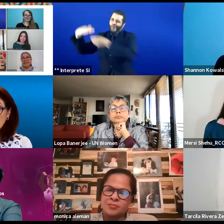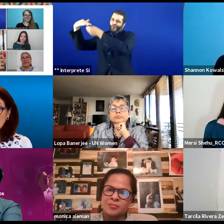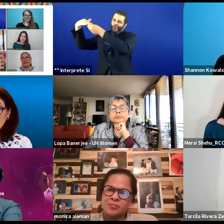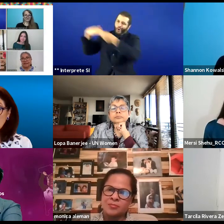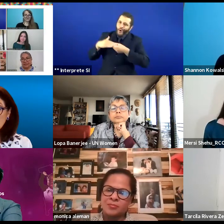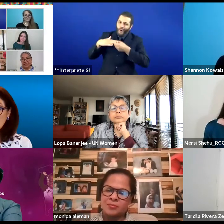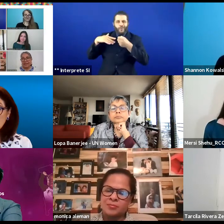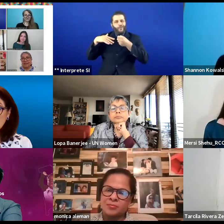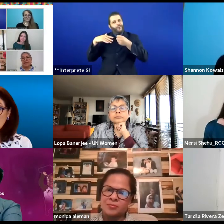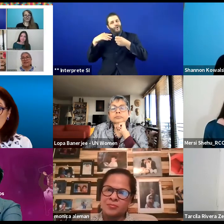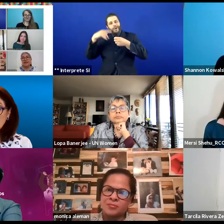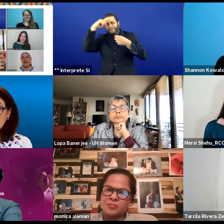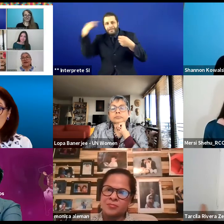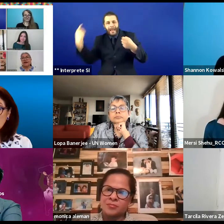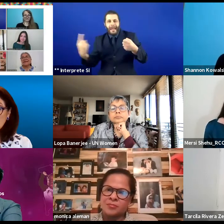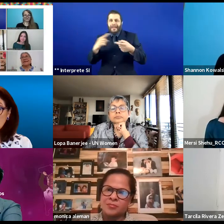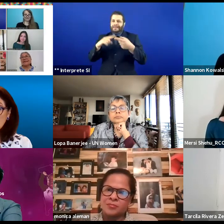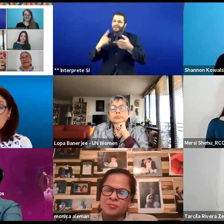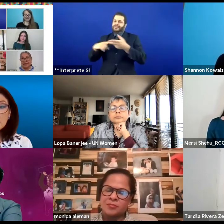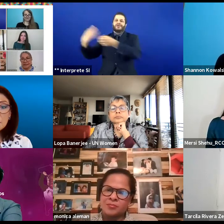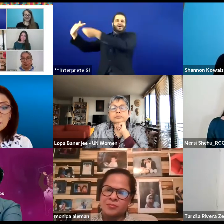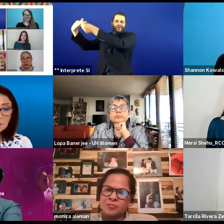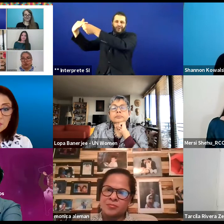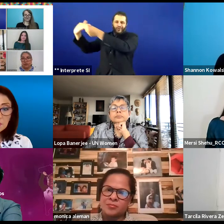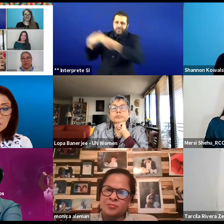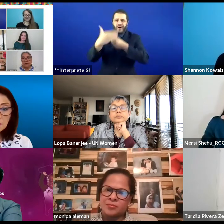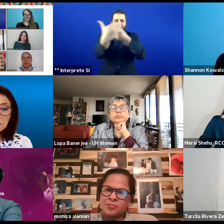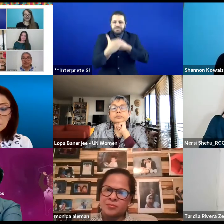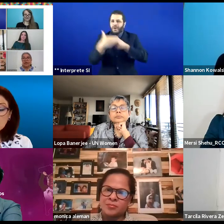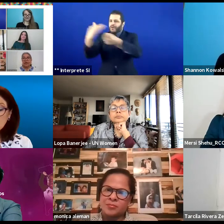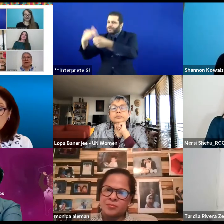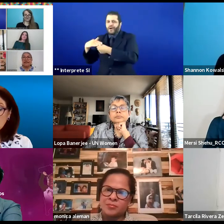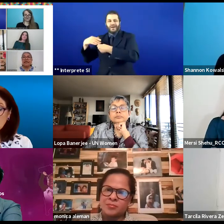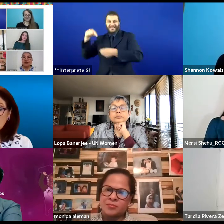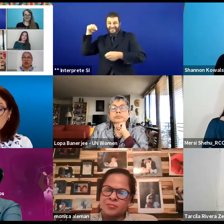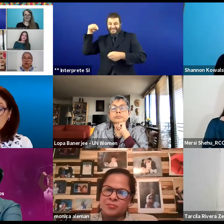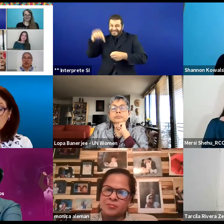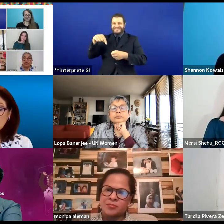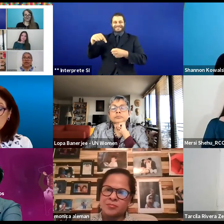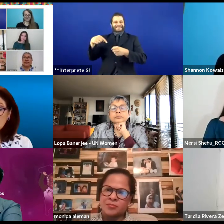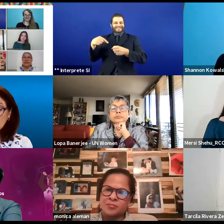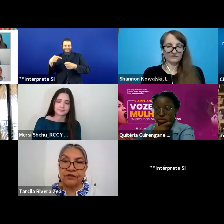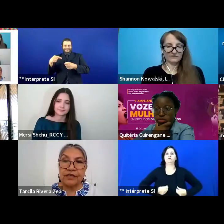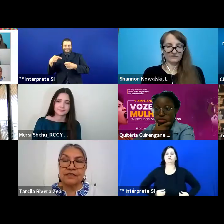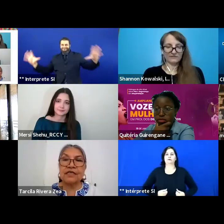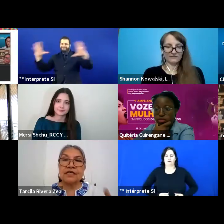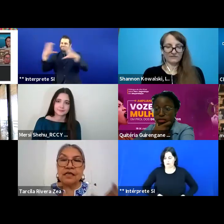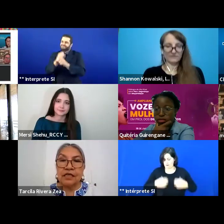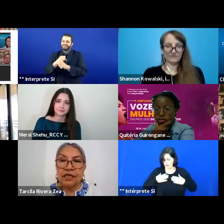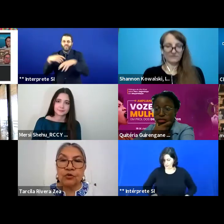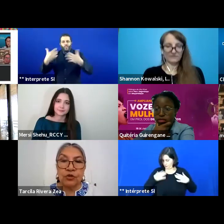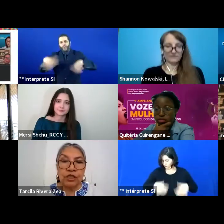colonizantes y racistas han retrasado justamente el diálogo entre las